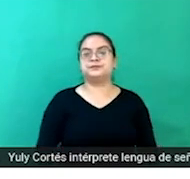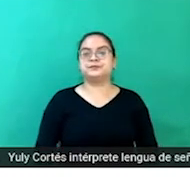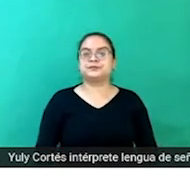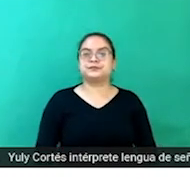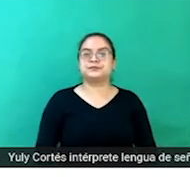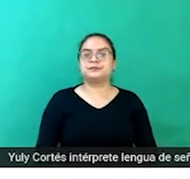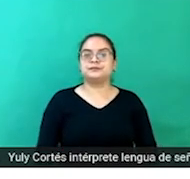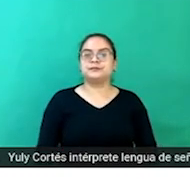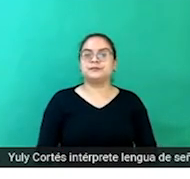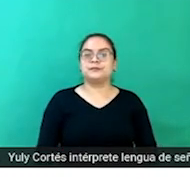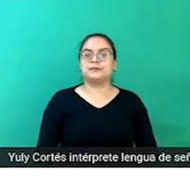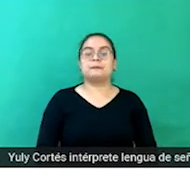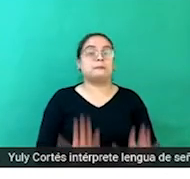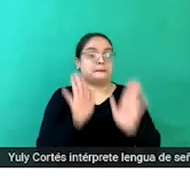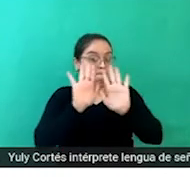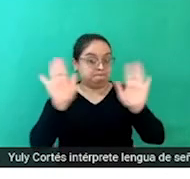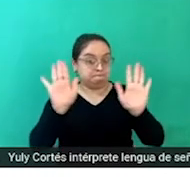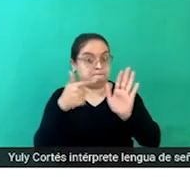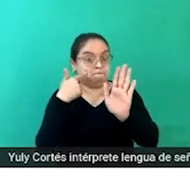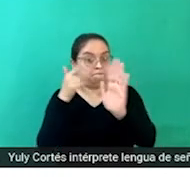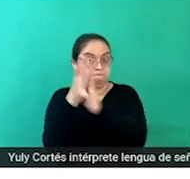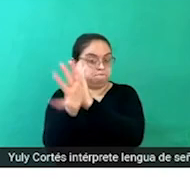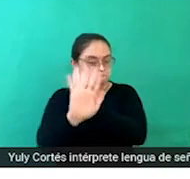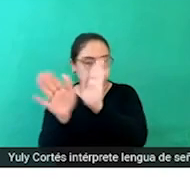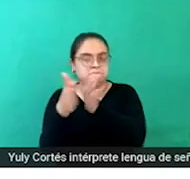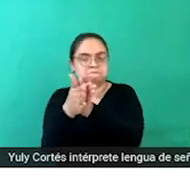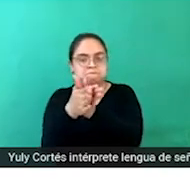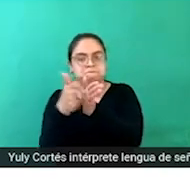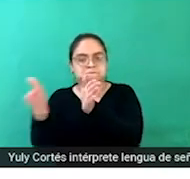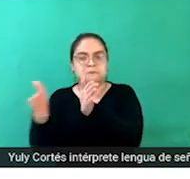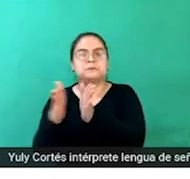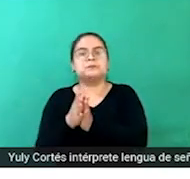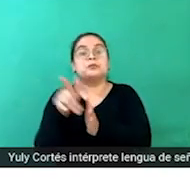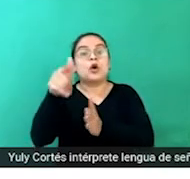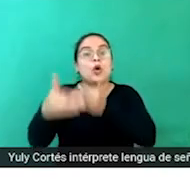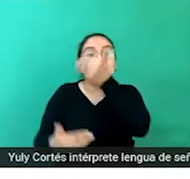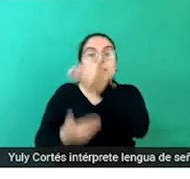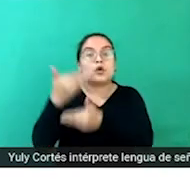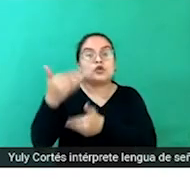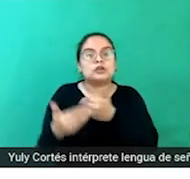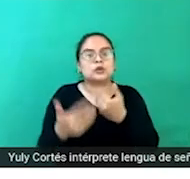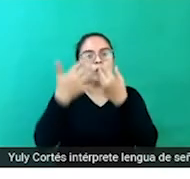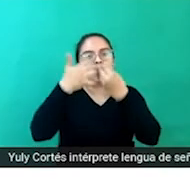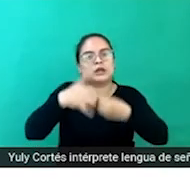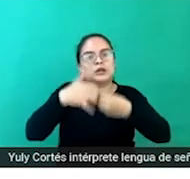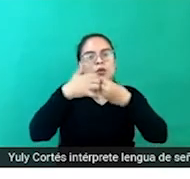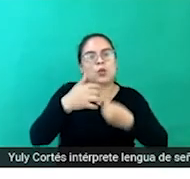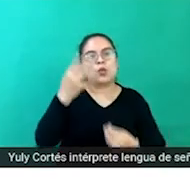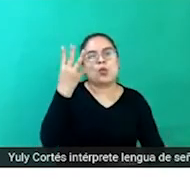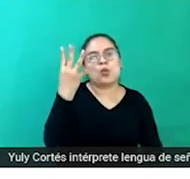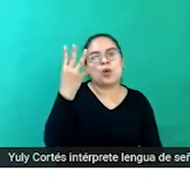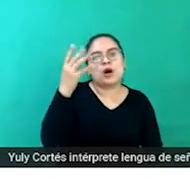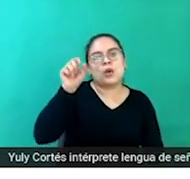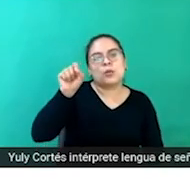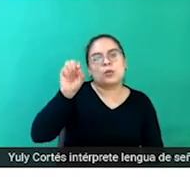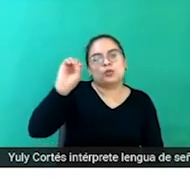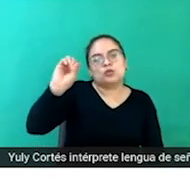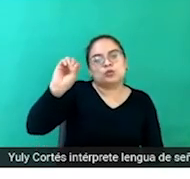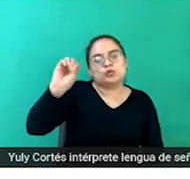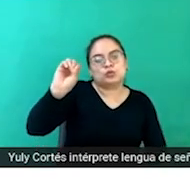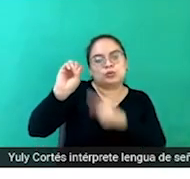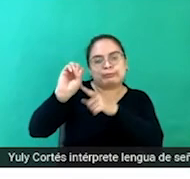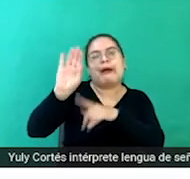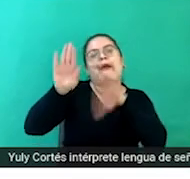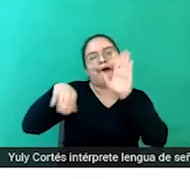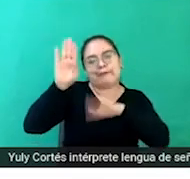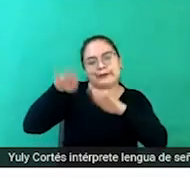Pero vamos por partes. Muchos de los procesos de Industria 4.0, como habíamos visto, suele